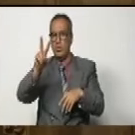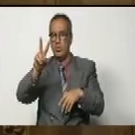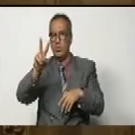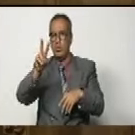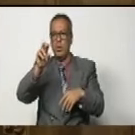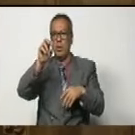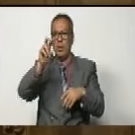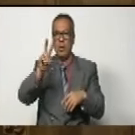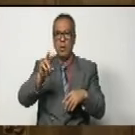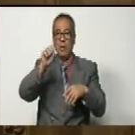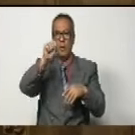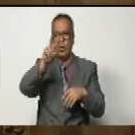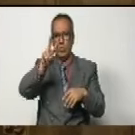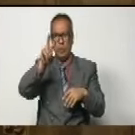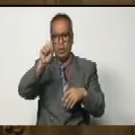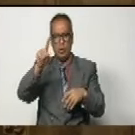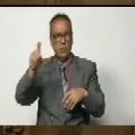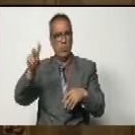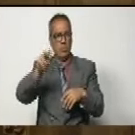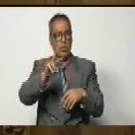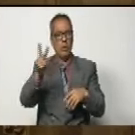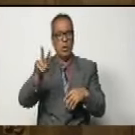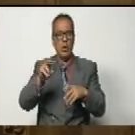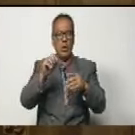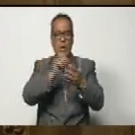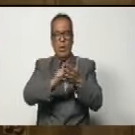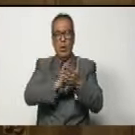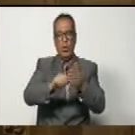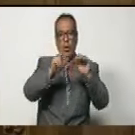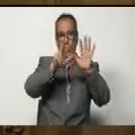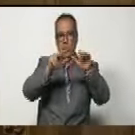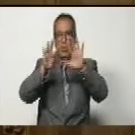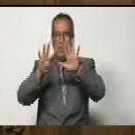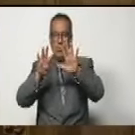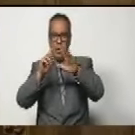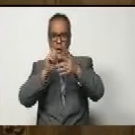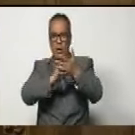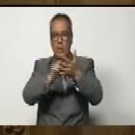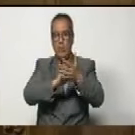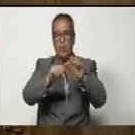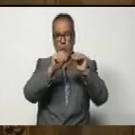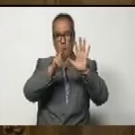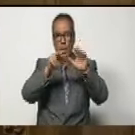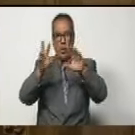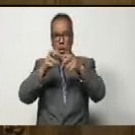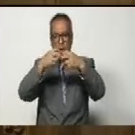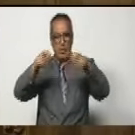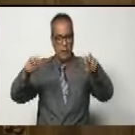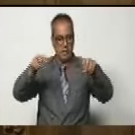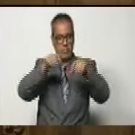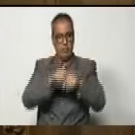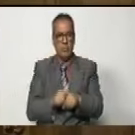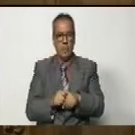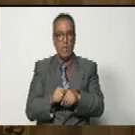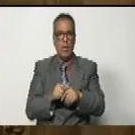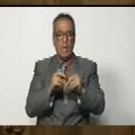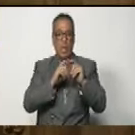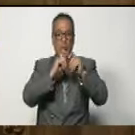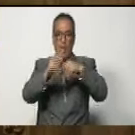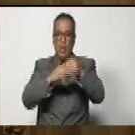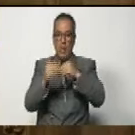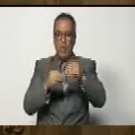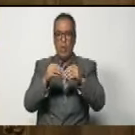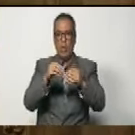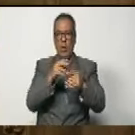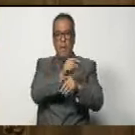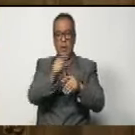32. Se sugiere aprobar con modificación el contenido del artículo 89, el cual queda redactado en los siguientes términos. Artículo 89. Corresponde al Consejo